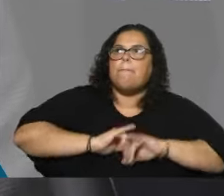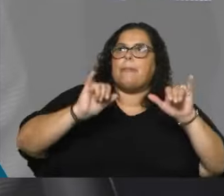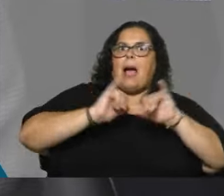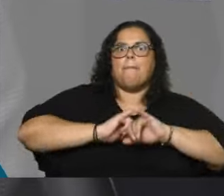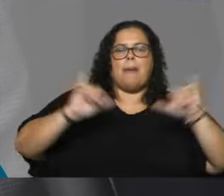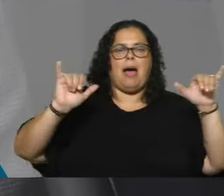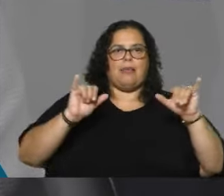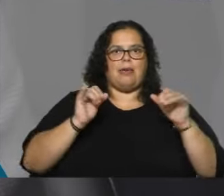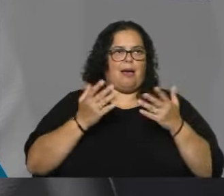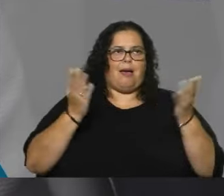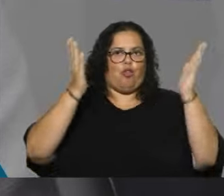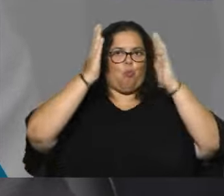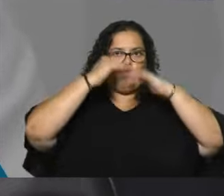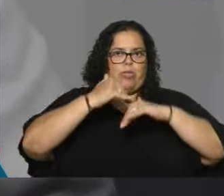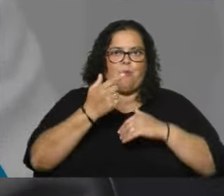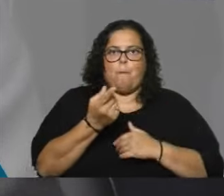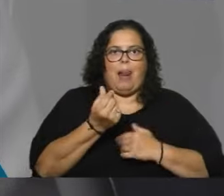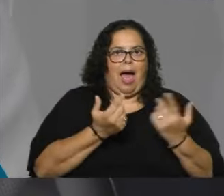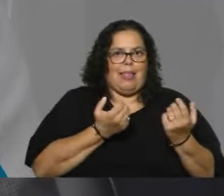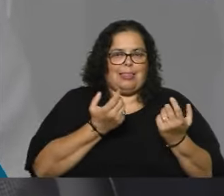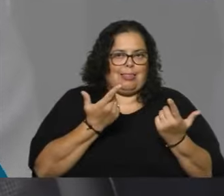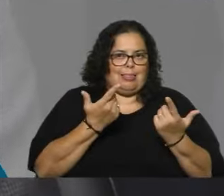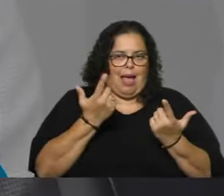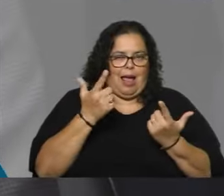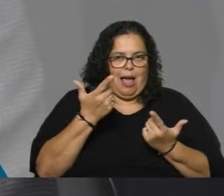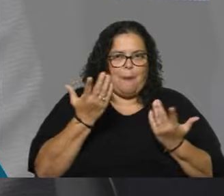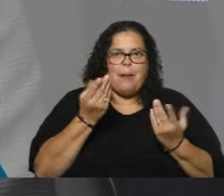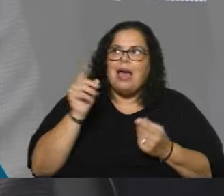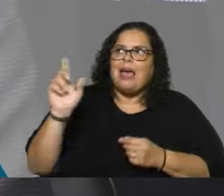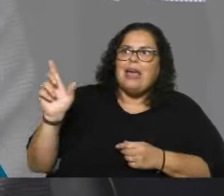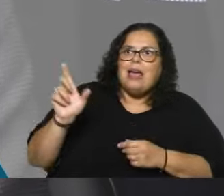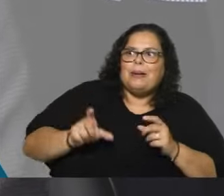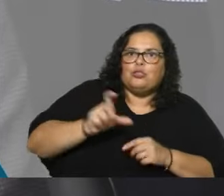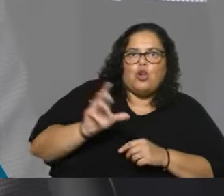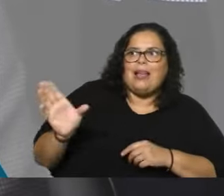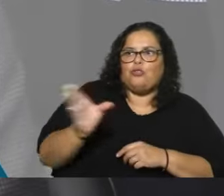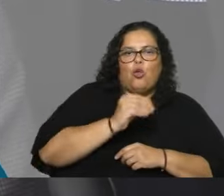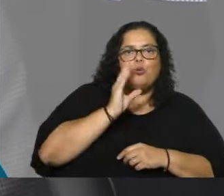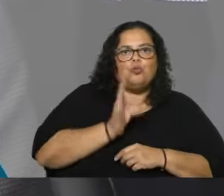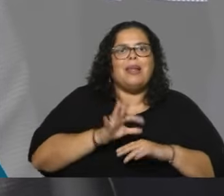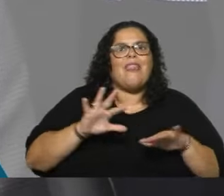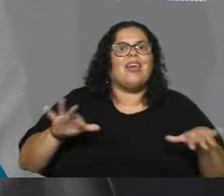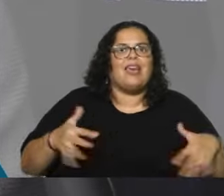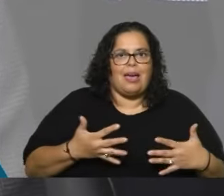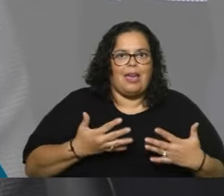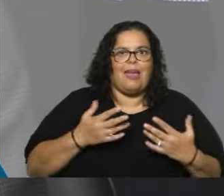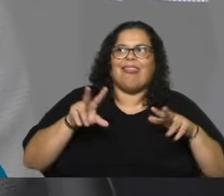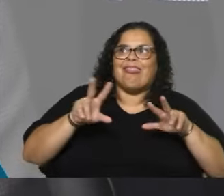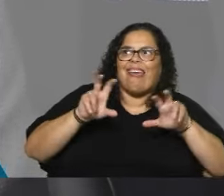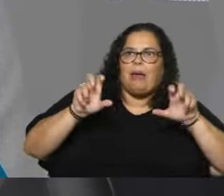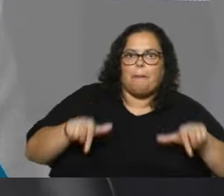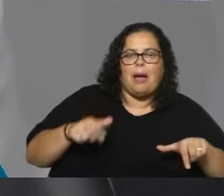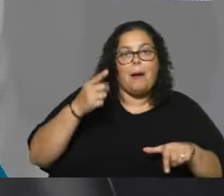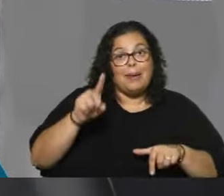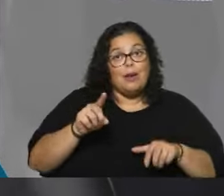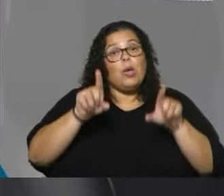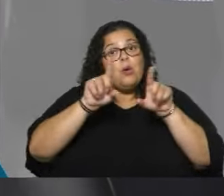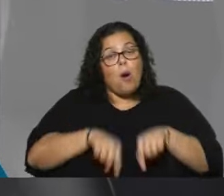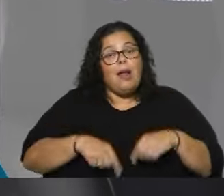publicitaria tal vez deseable para que hasta el último uruguayo tuviera claro de qué se trataba, pero así todo, gracias al